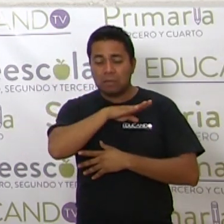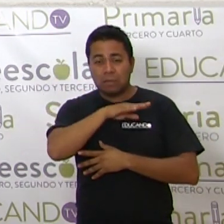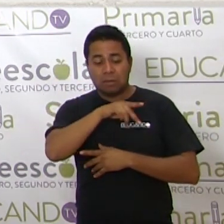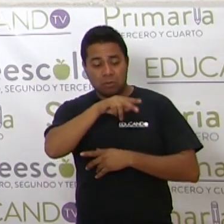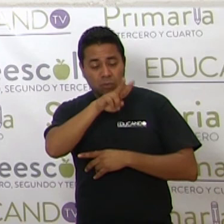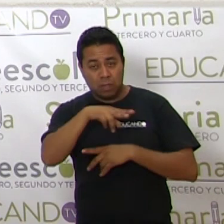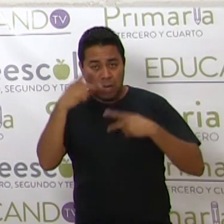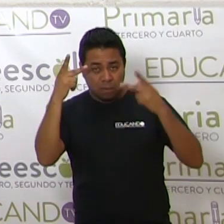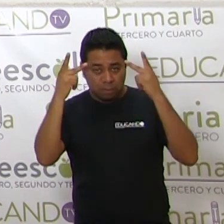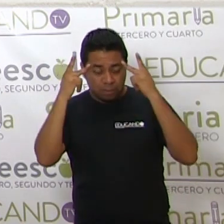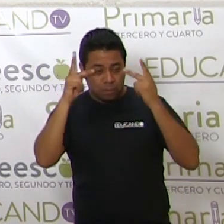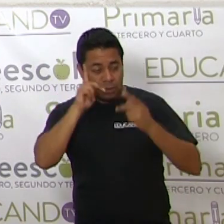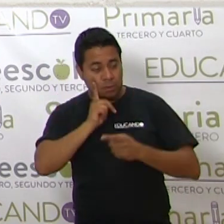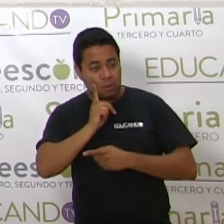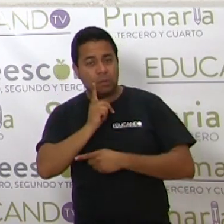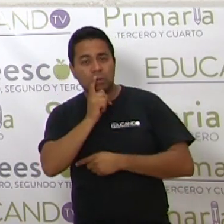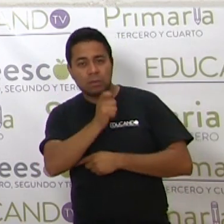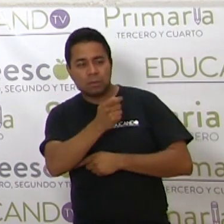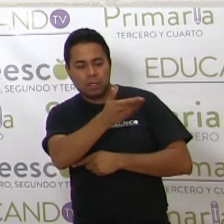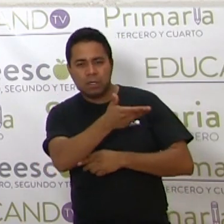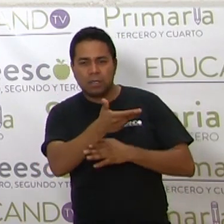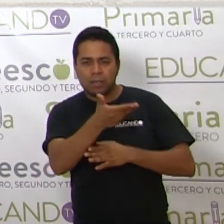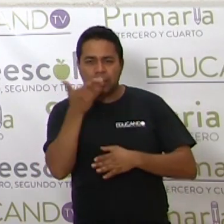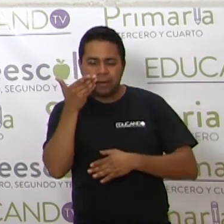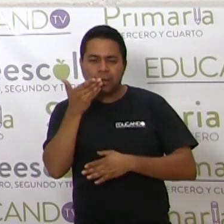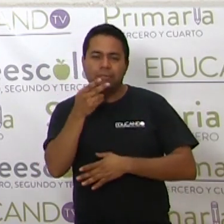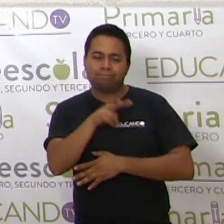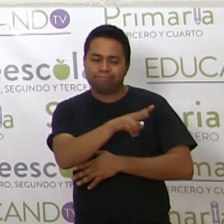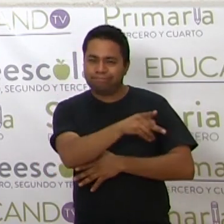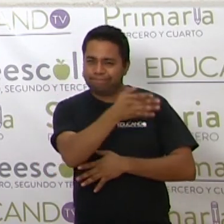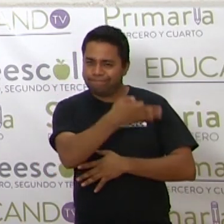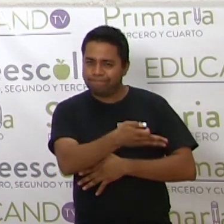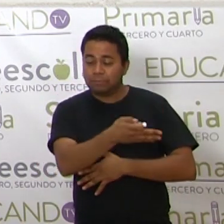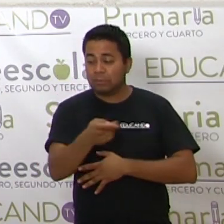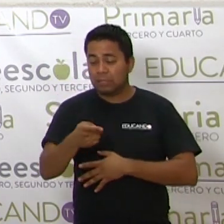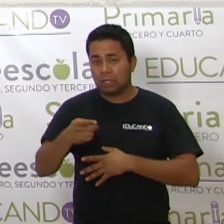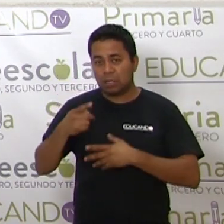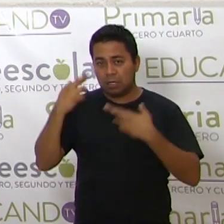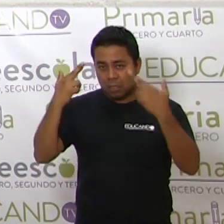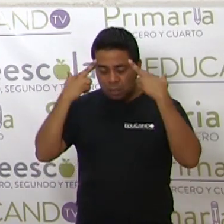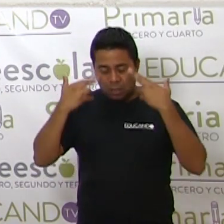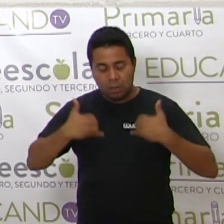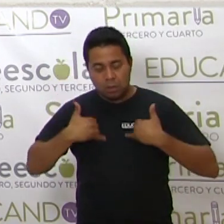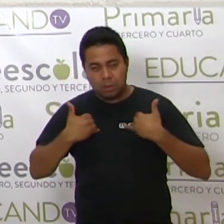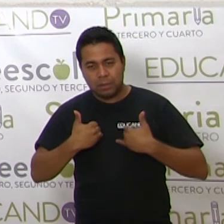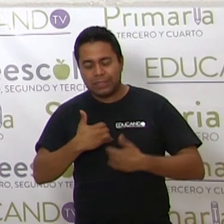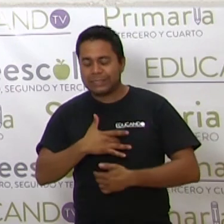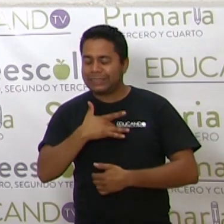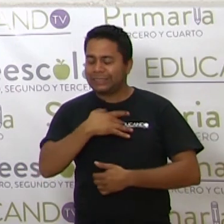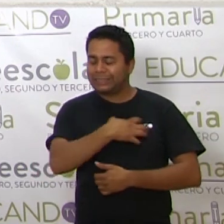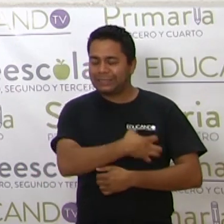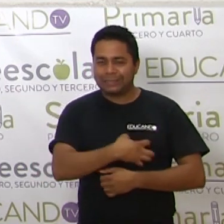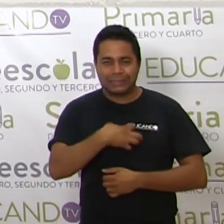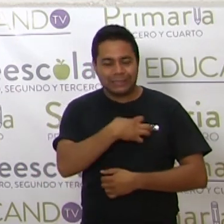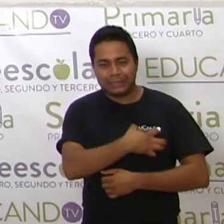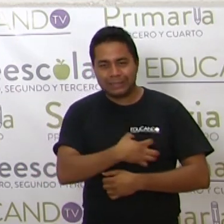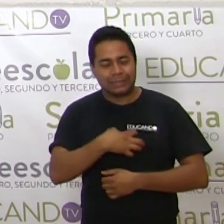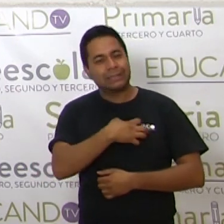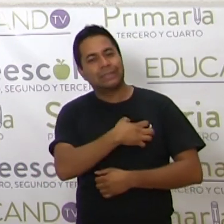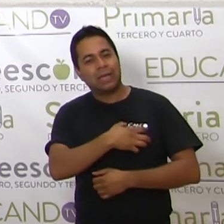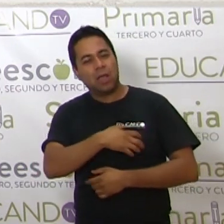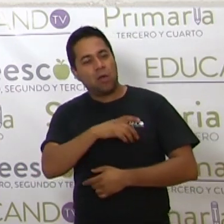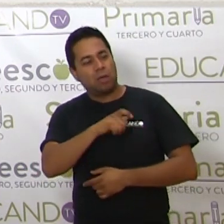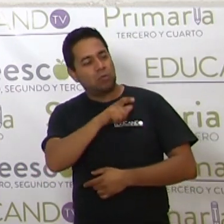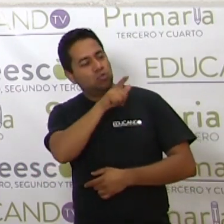era aquella que había hecho de pastora de ocas el rey joven se alegró de todo corazón cuando advirtió su mucha